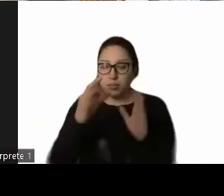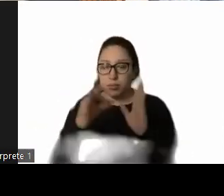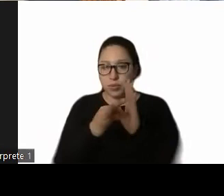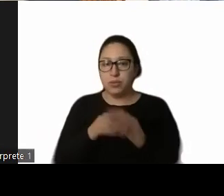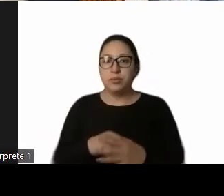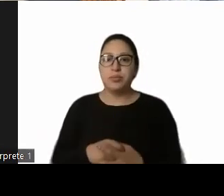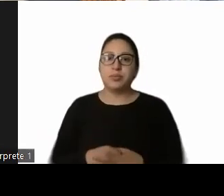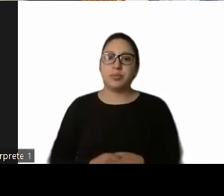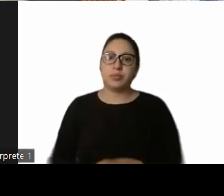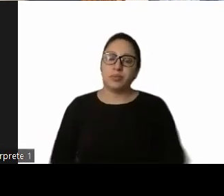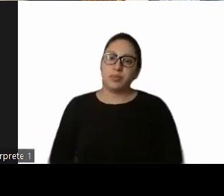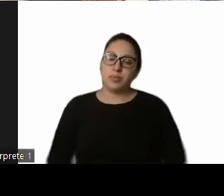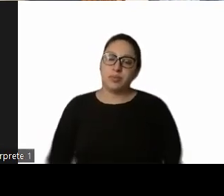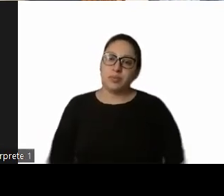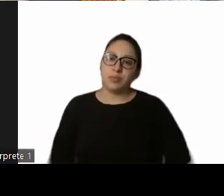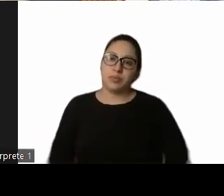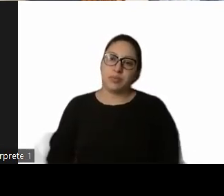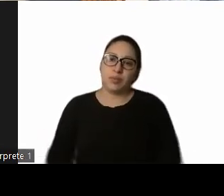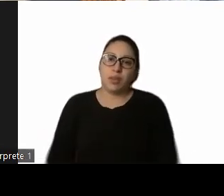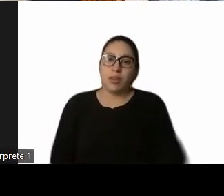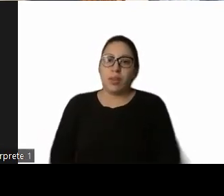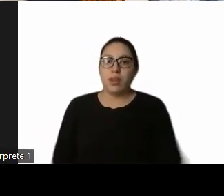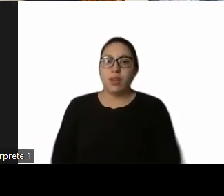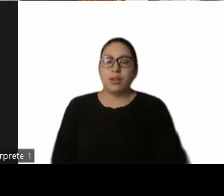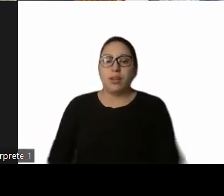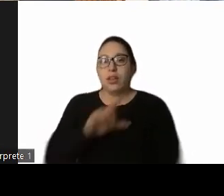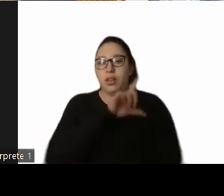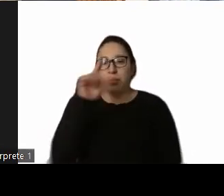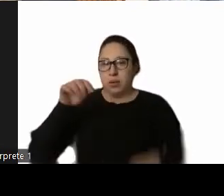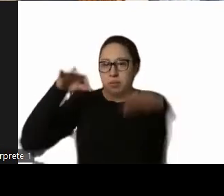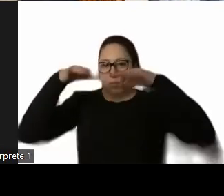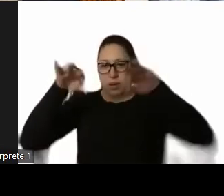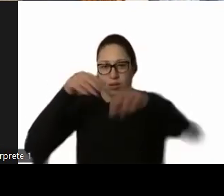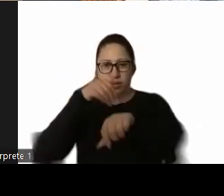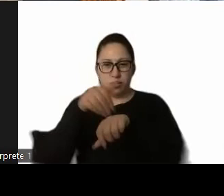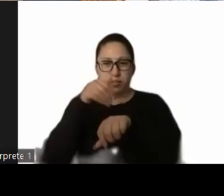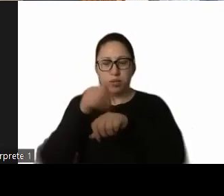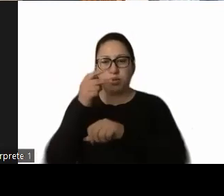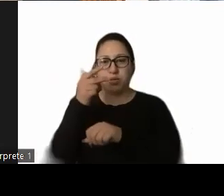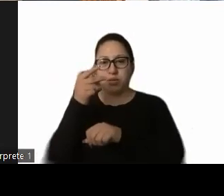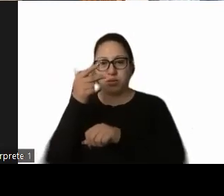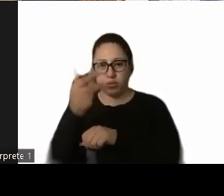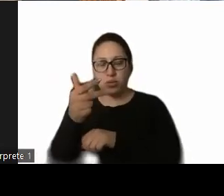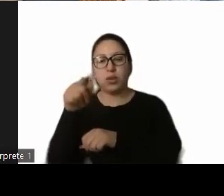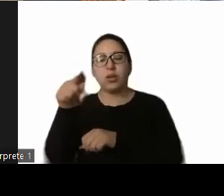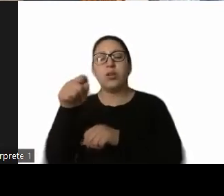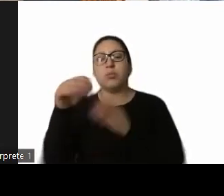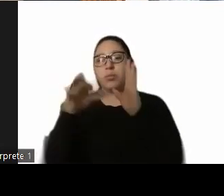luego, en la página 8, queridas compañeras y compañeros, en el considerando